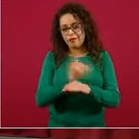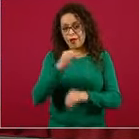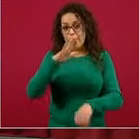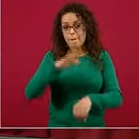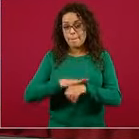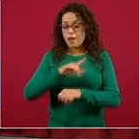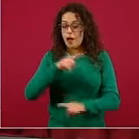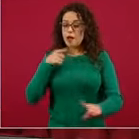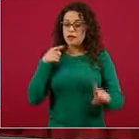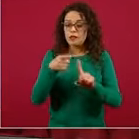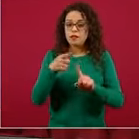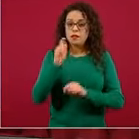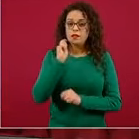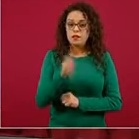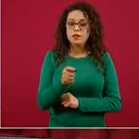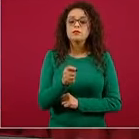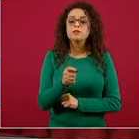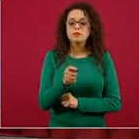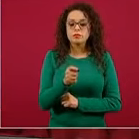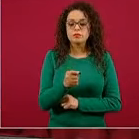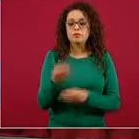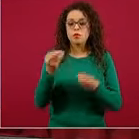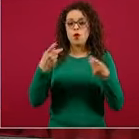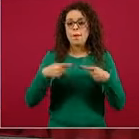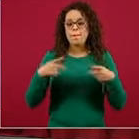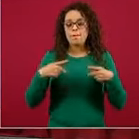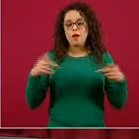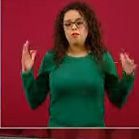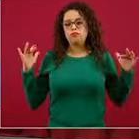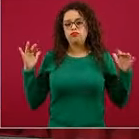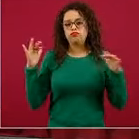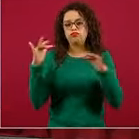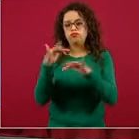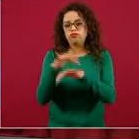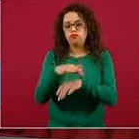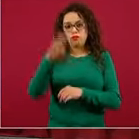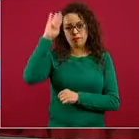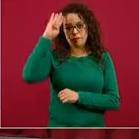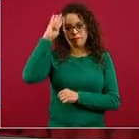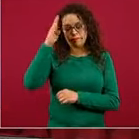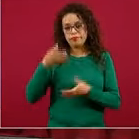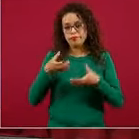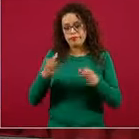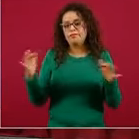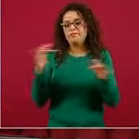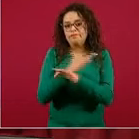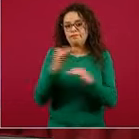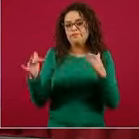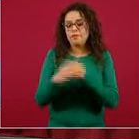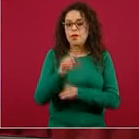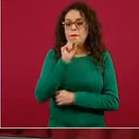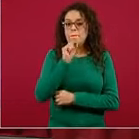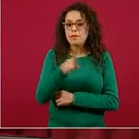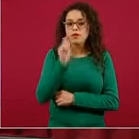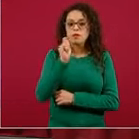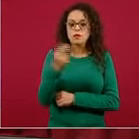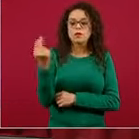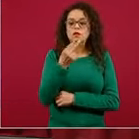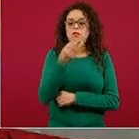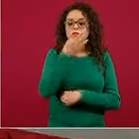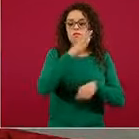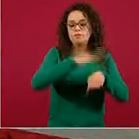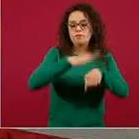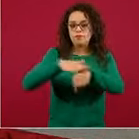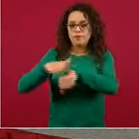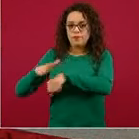a la movilización masiva o congregación masiva de personas, así como los mensajes que son necesarios para